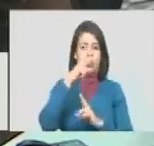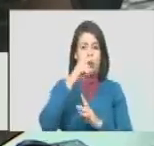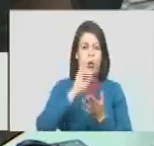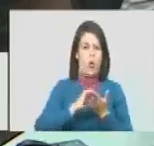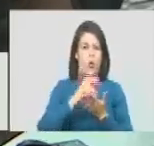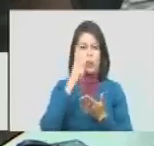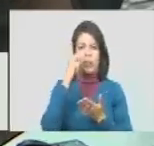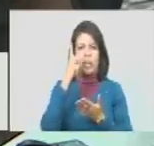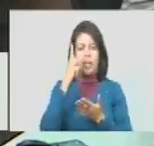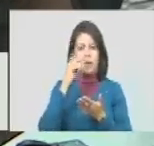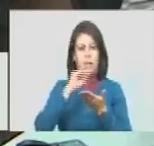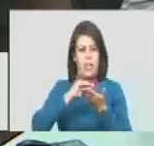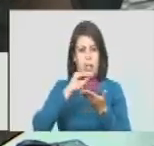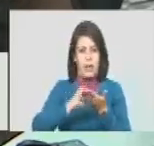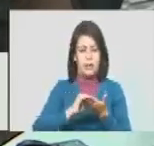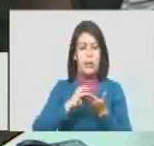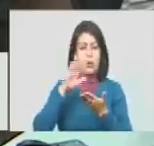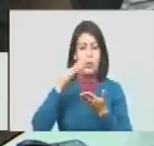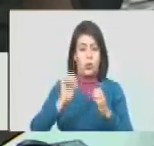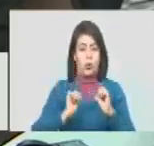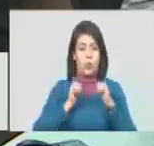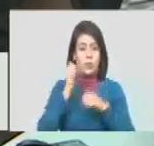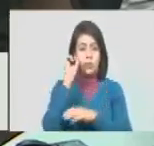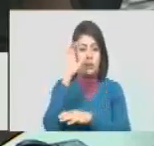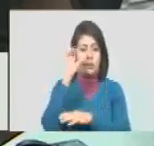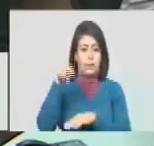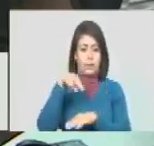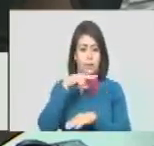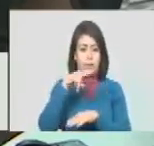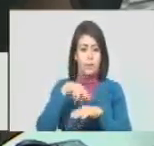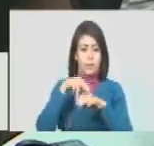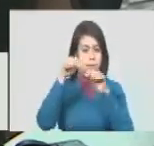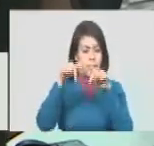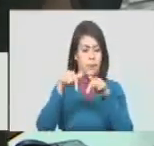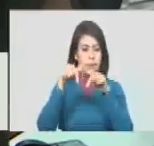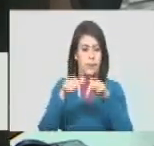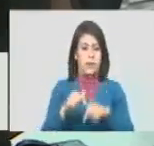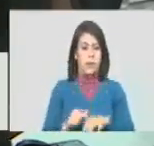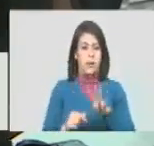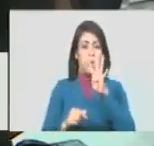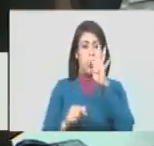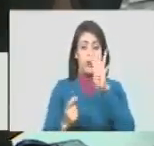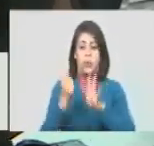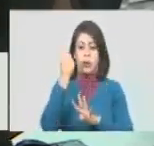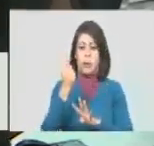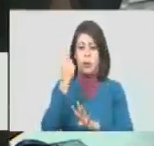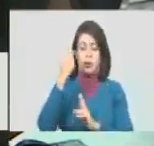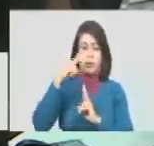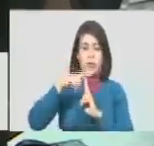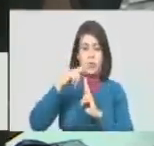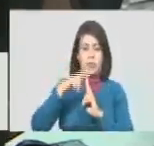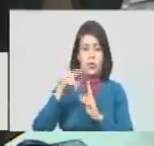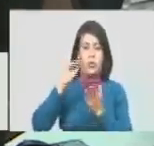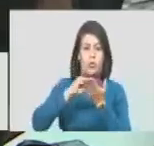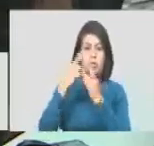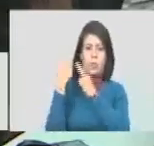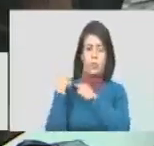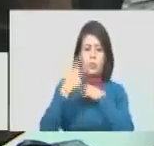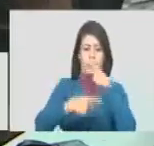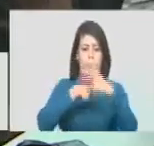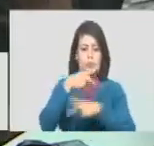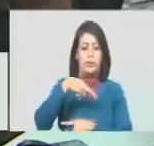tres periodos. Cuando empezó esta Asamblea Nacional, fuimos cuatro los diputados por el Táchira que vinimos a representar el